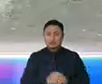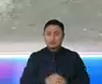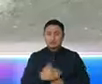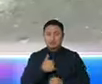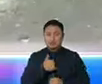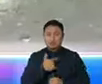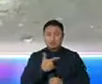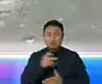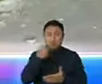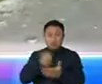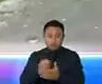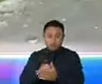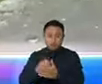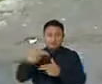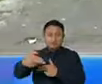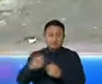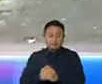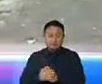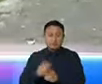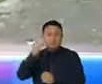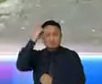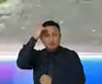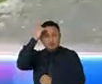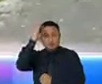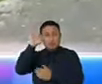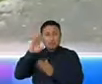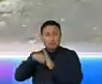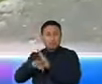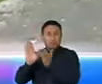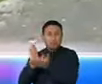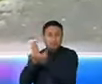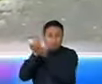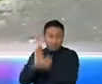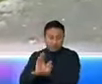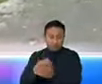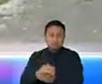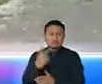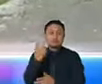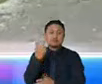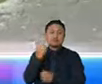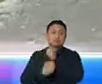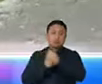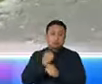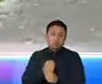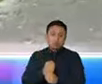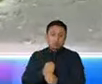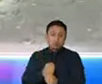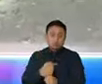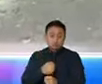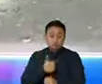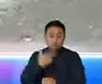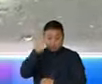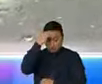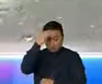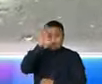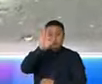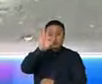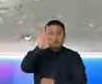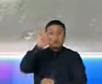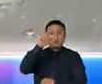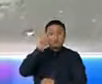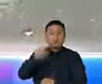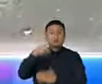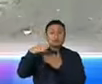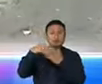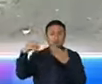un departamento con la deuda del BIES, del banco, a 12 años, en donde me endeudé